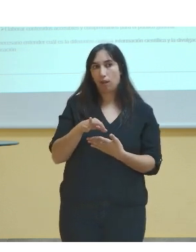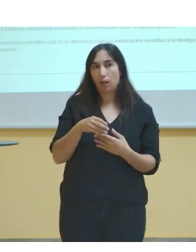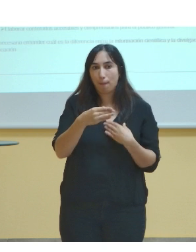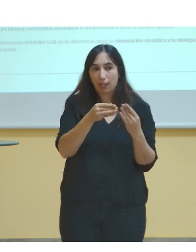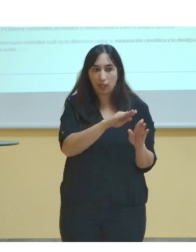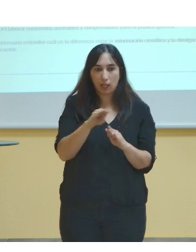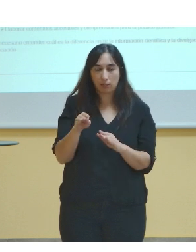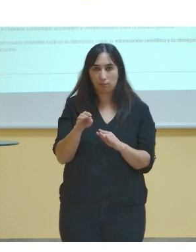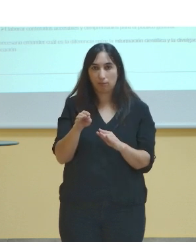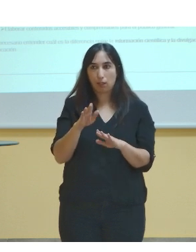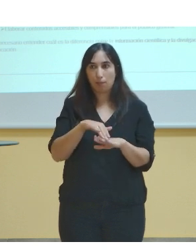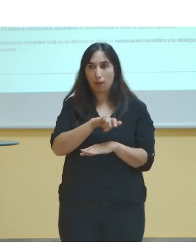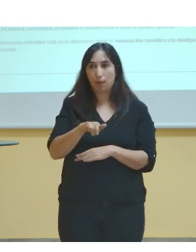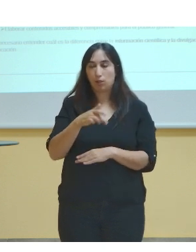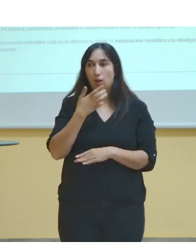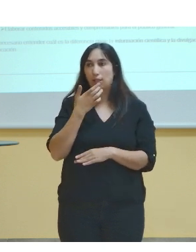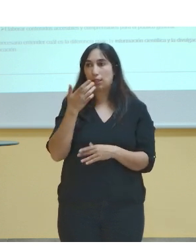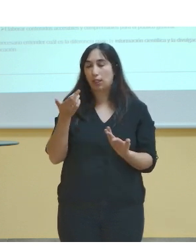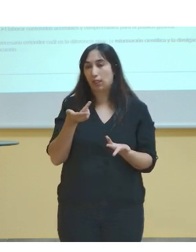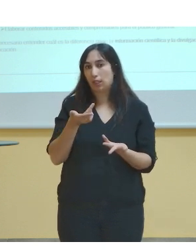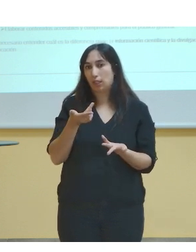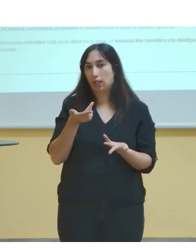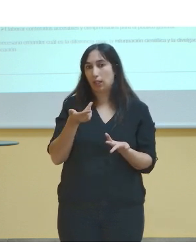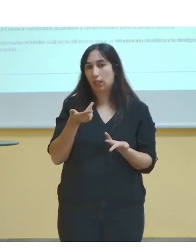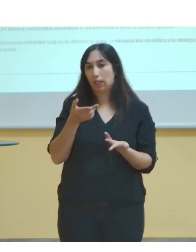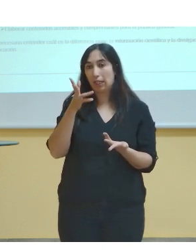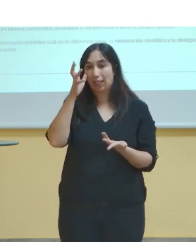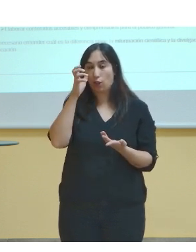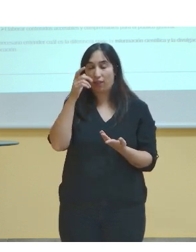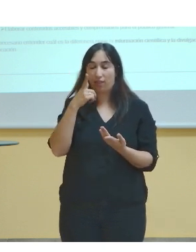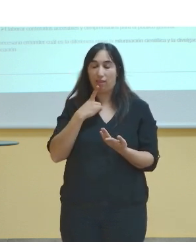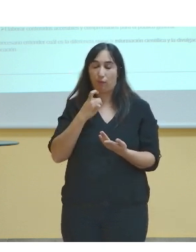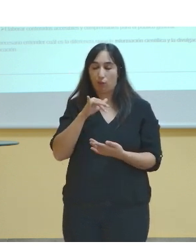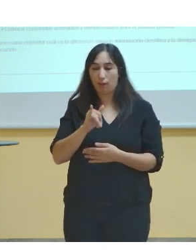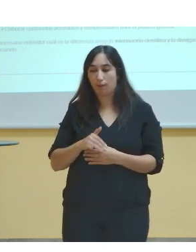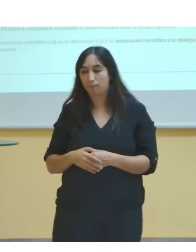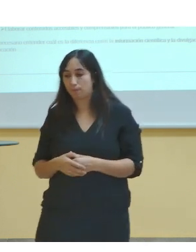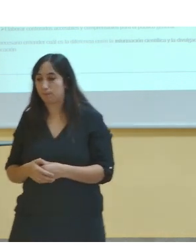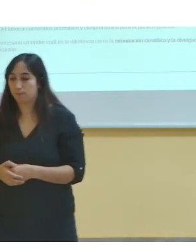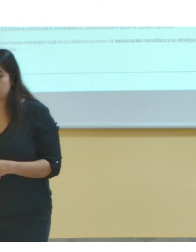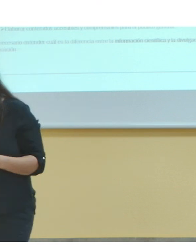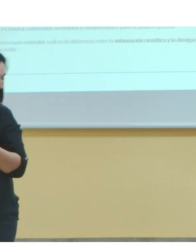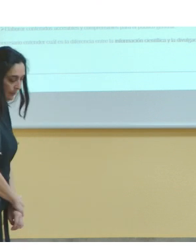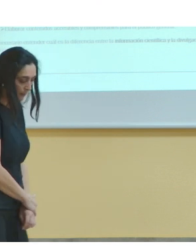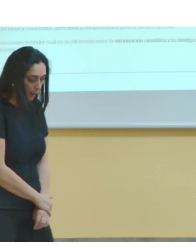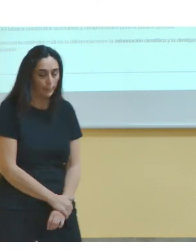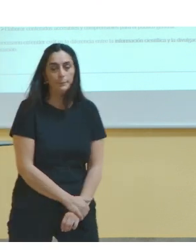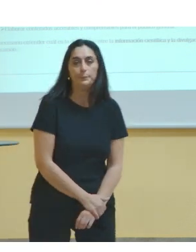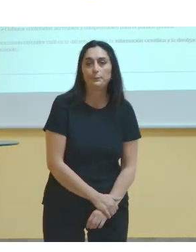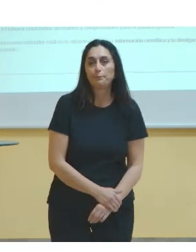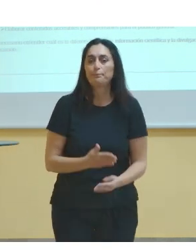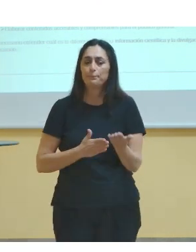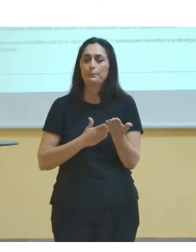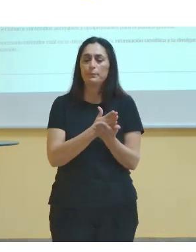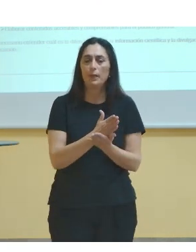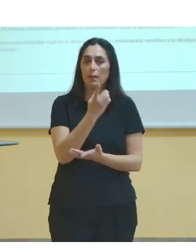materiales, contenidos accesibles para personas con dificultades sensoriales, ¿no? Hay una cosa que es lo que es la información